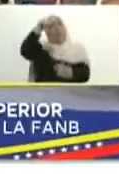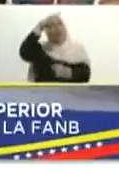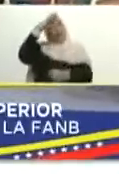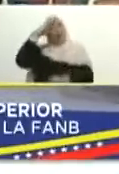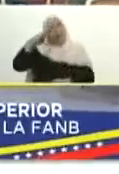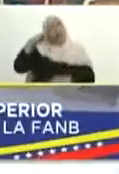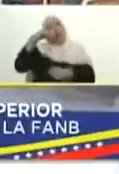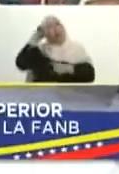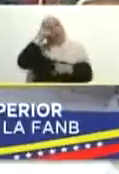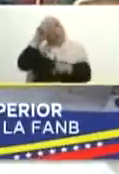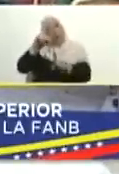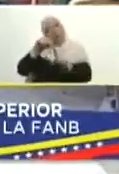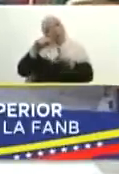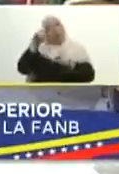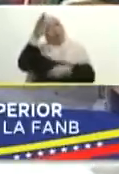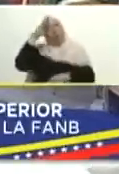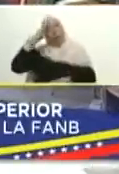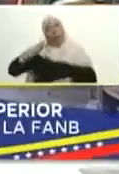visión.